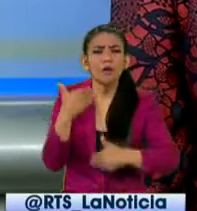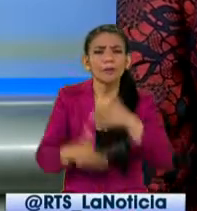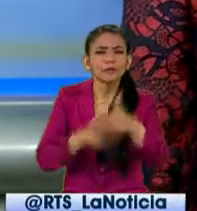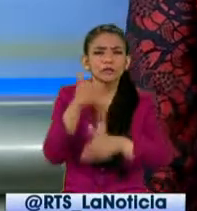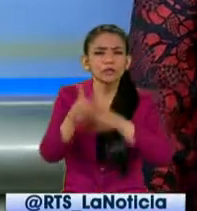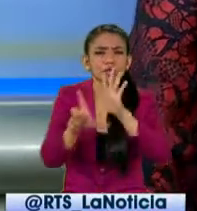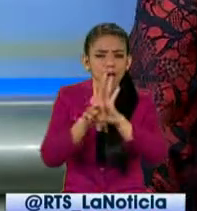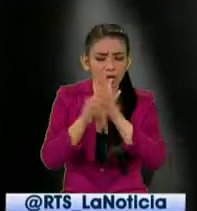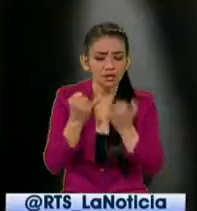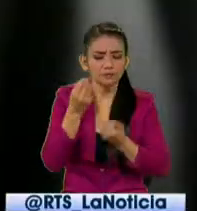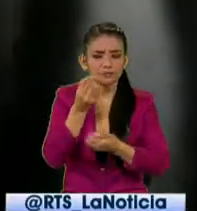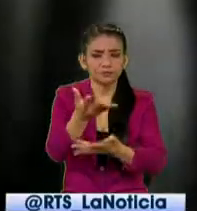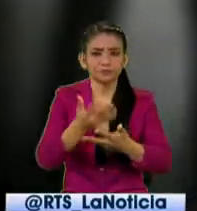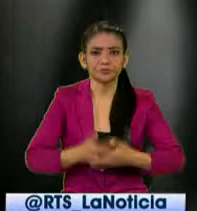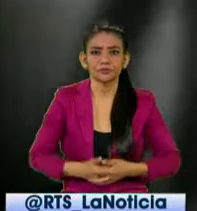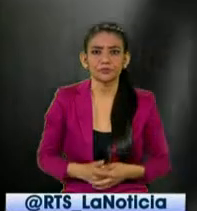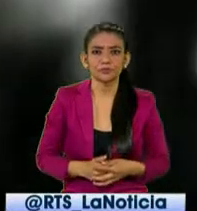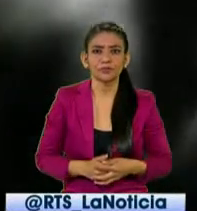legal.